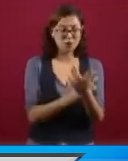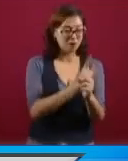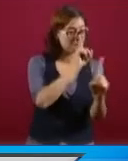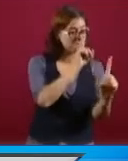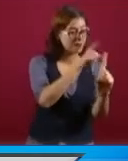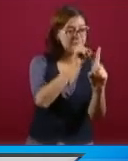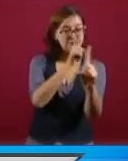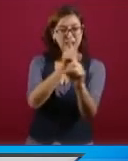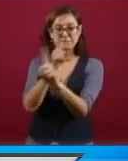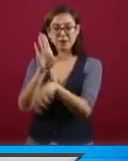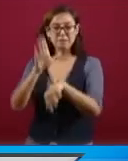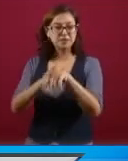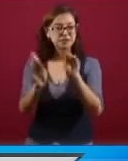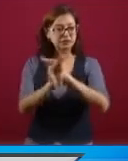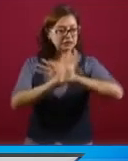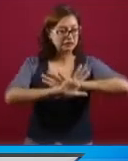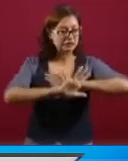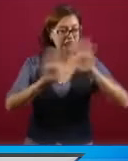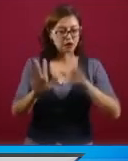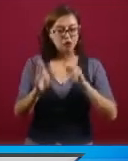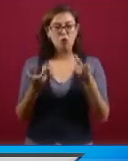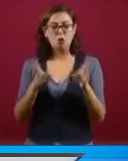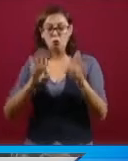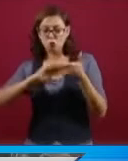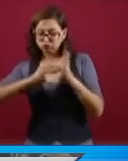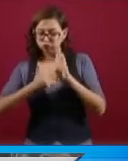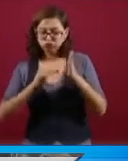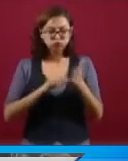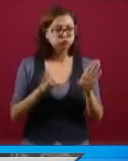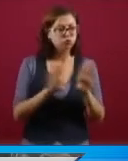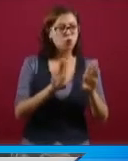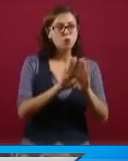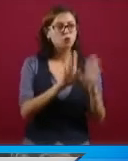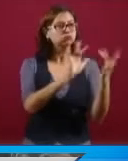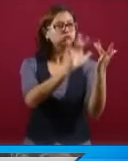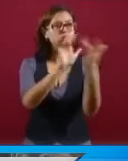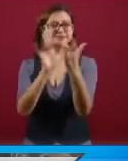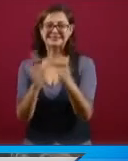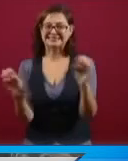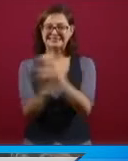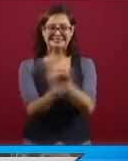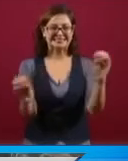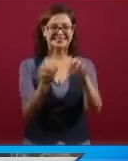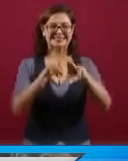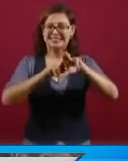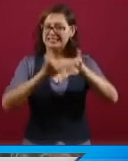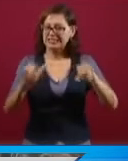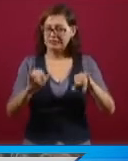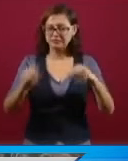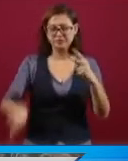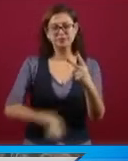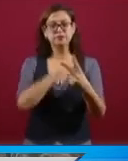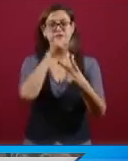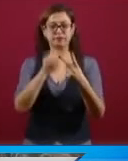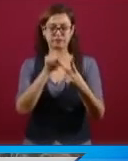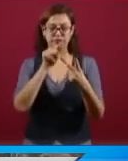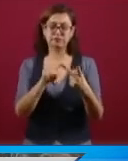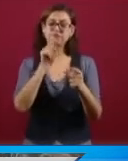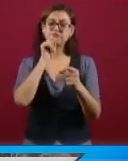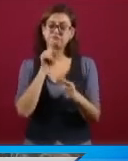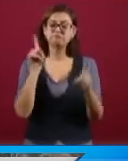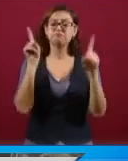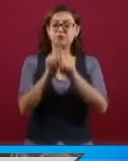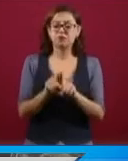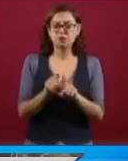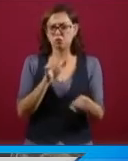daño total, de los cuales 41% habitan adultos mayores. Puebla recibió 150 millones de pesos, Chiapas 125